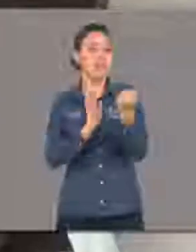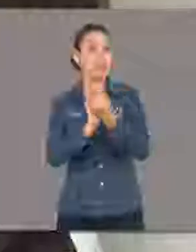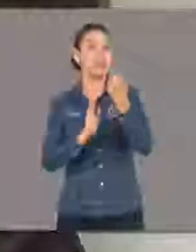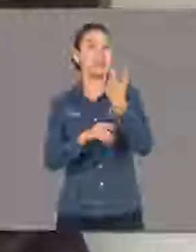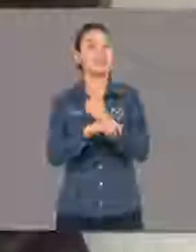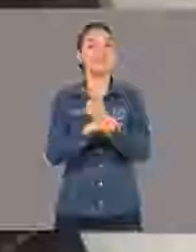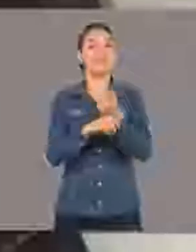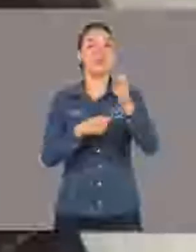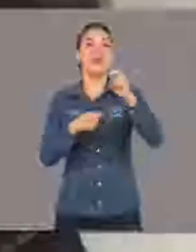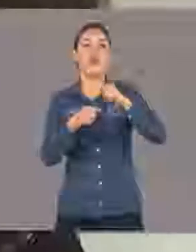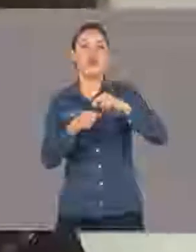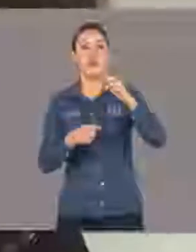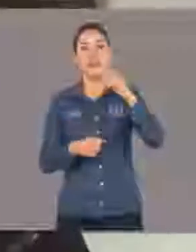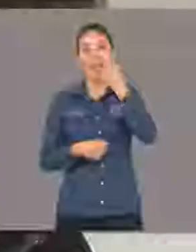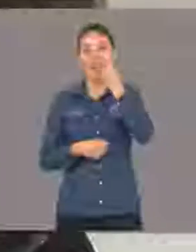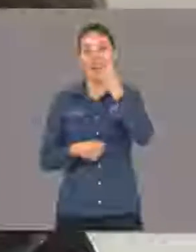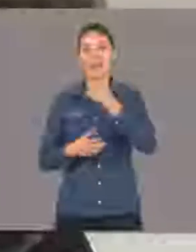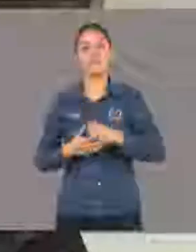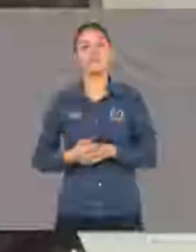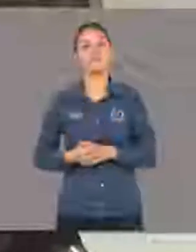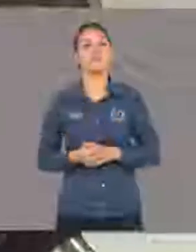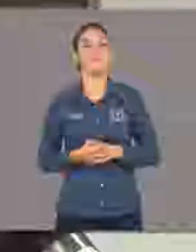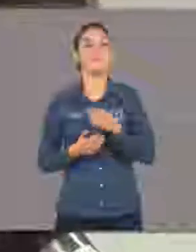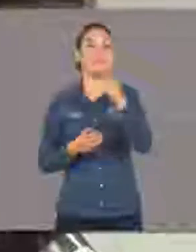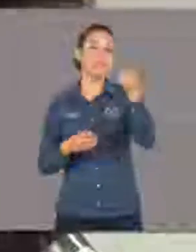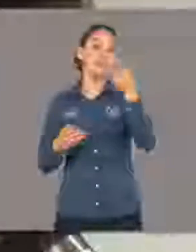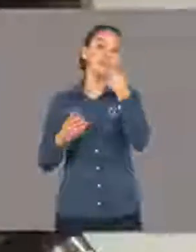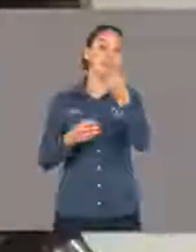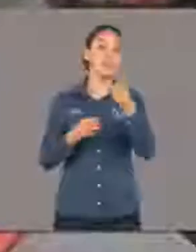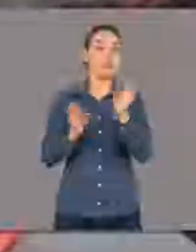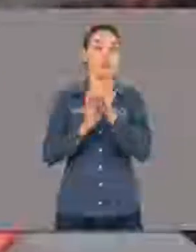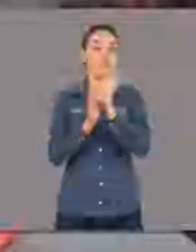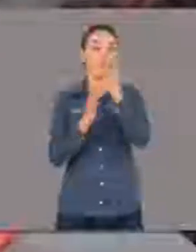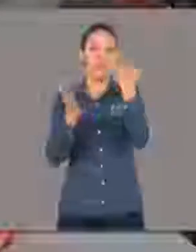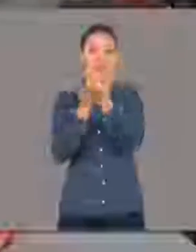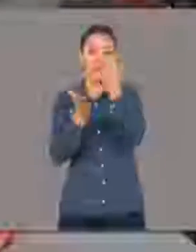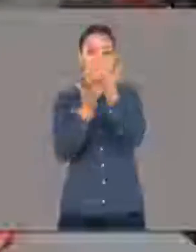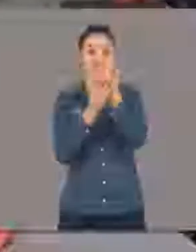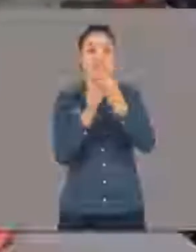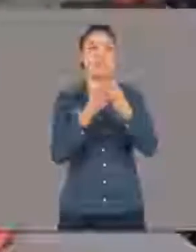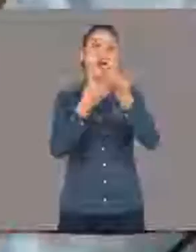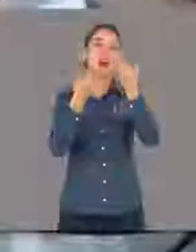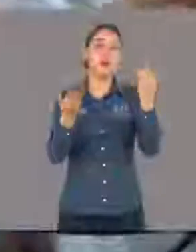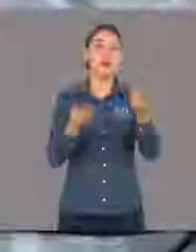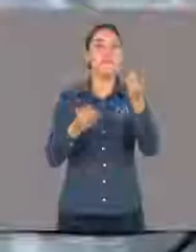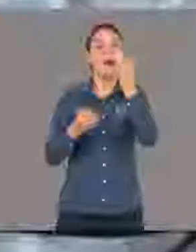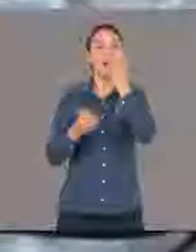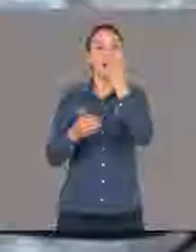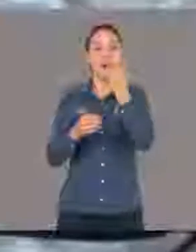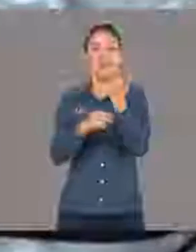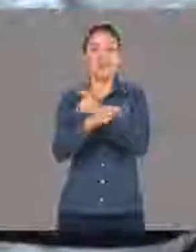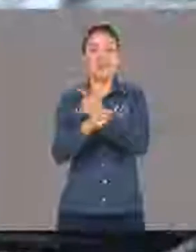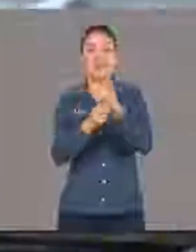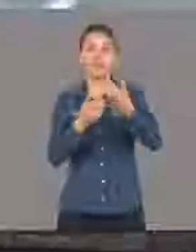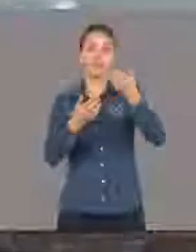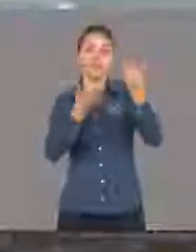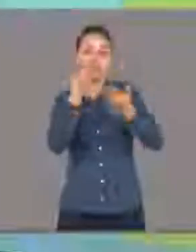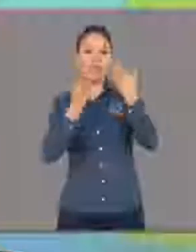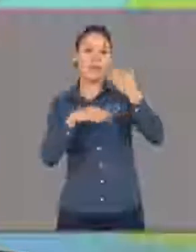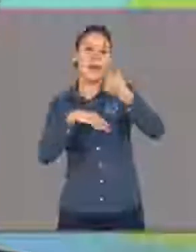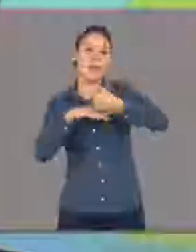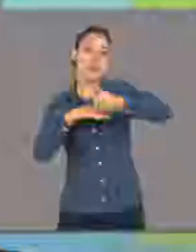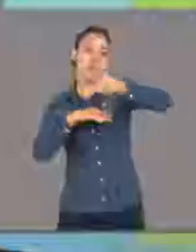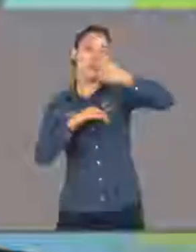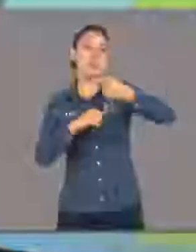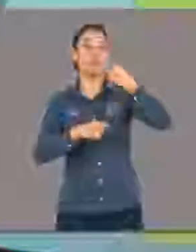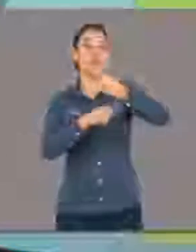licenciatura de médico cirujano dentista El directivo universitario puntualizó que los premios confirman también el posicionamiento de odontología de la UAD dentro